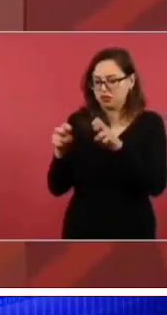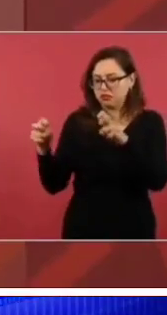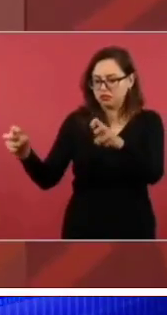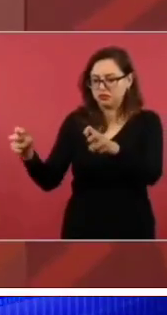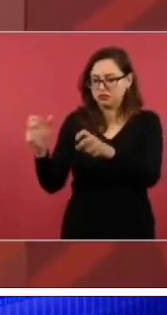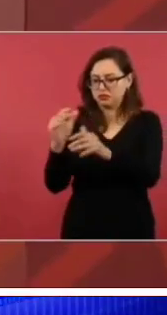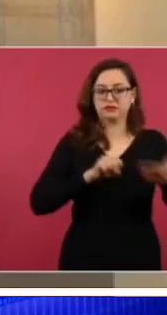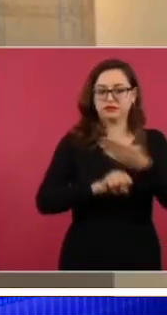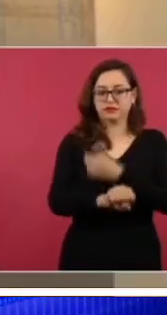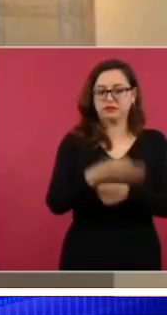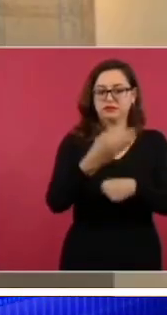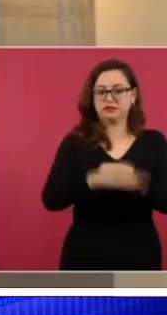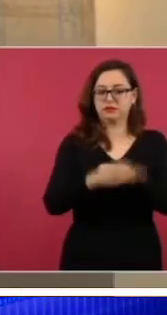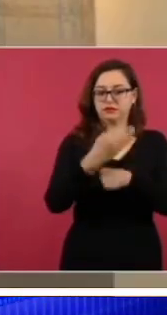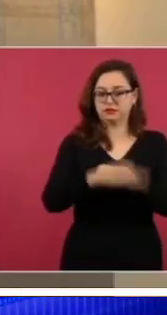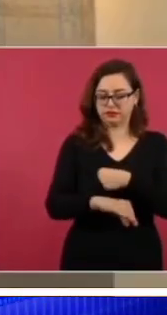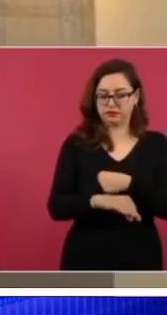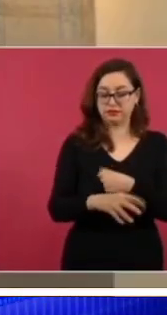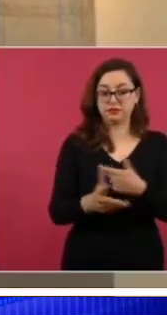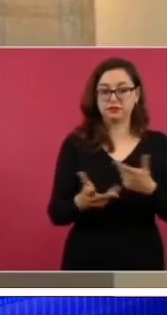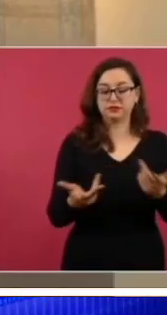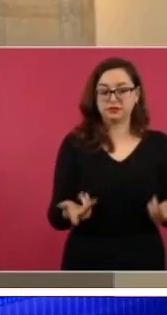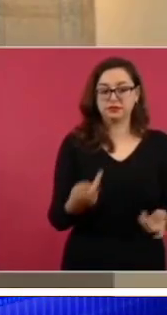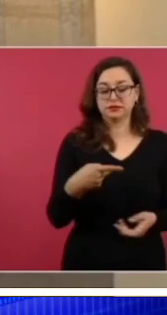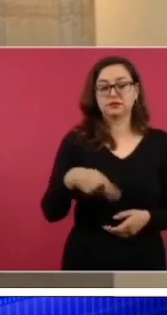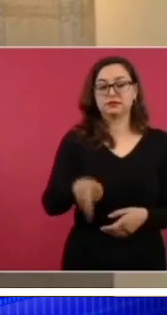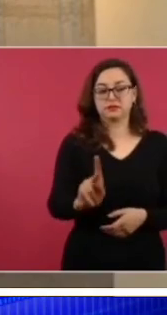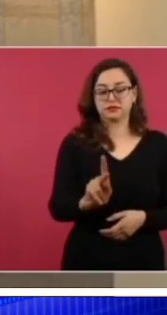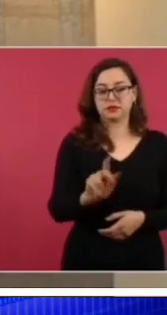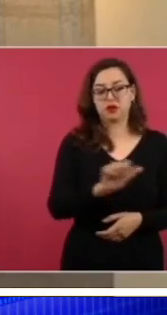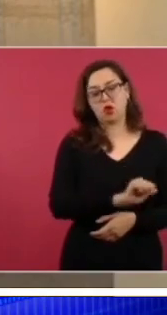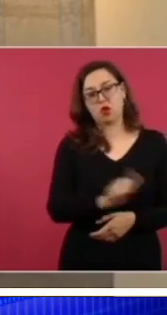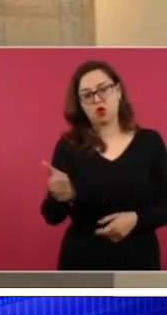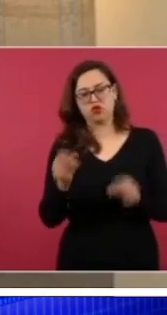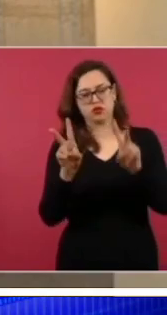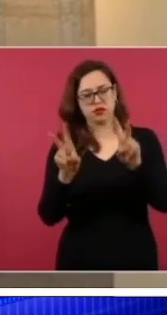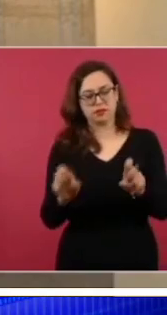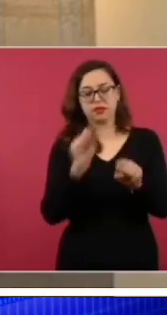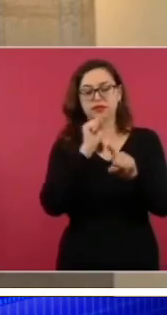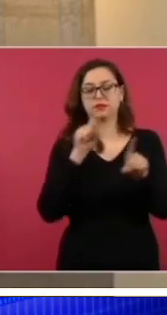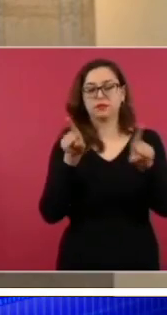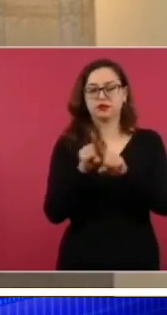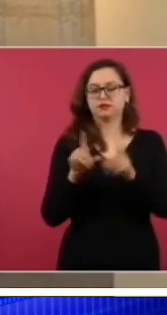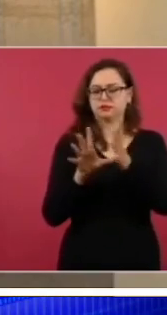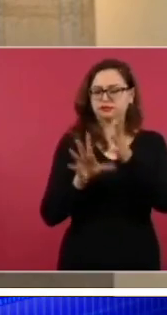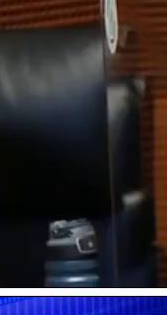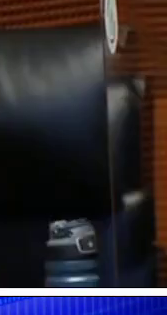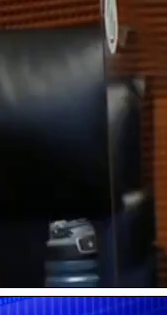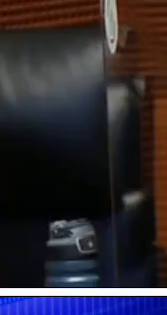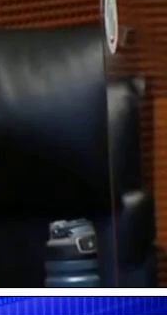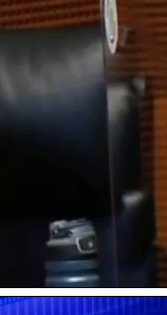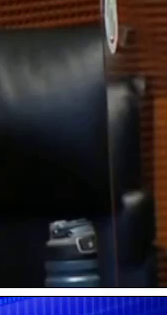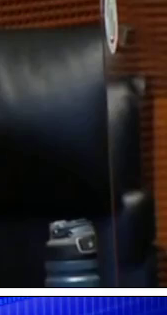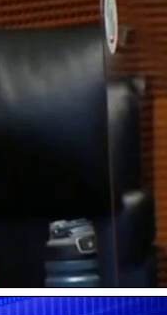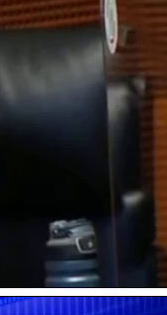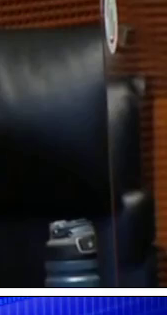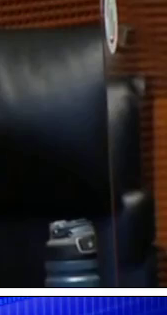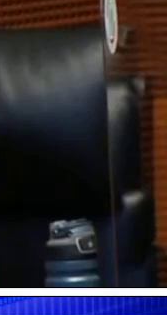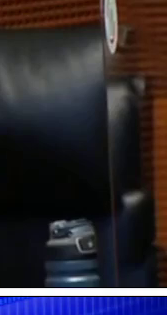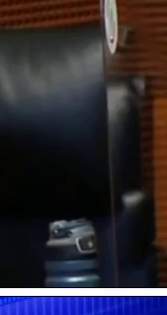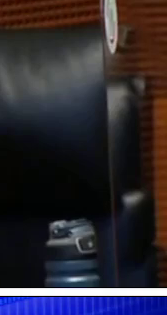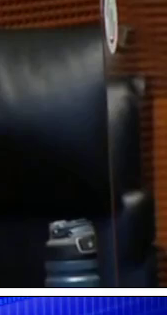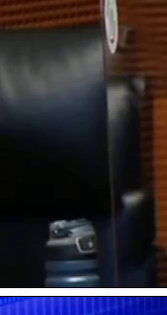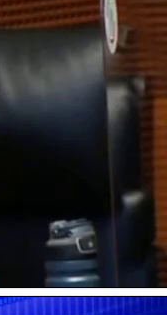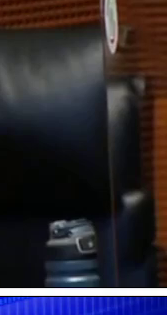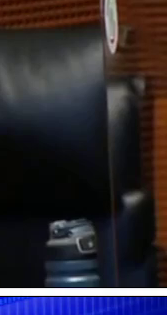corte y el problema es que eso sería un caso inédito no se sabría qué hacer no hay otra instancia a la